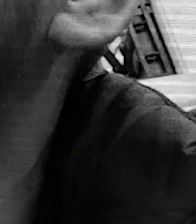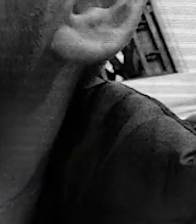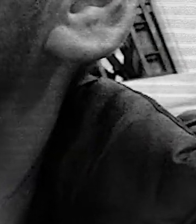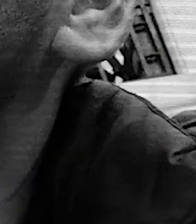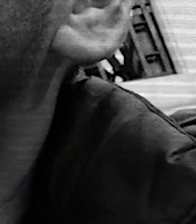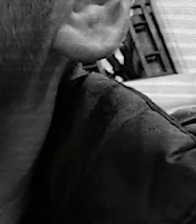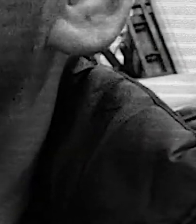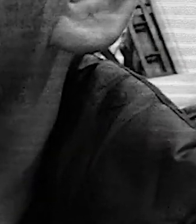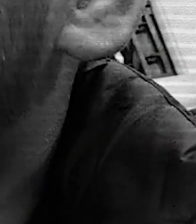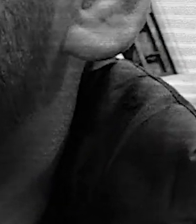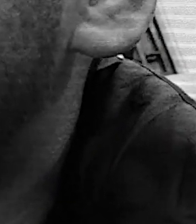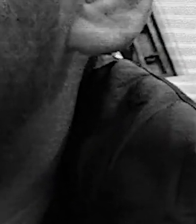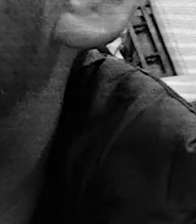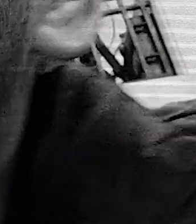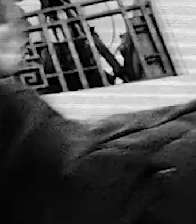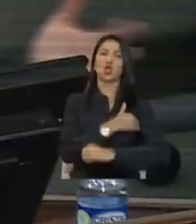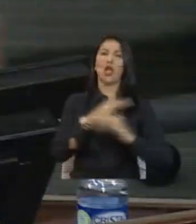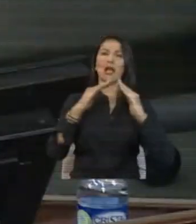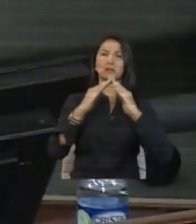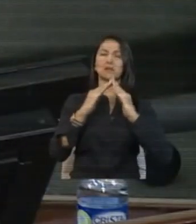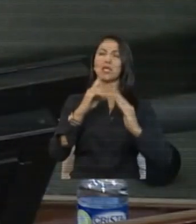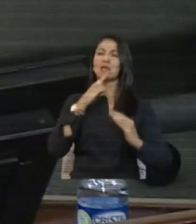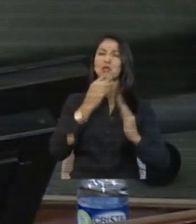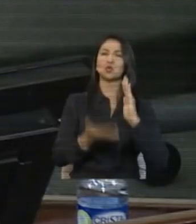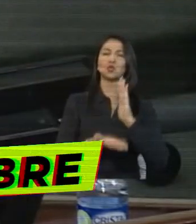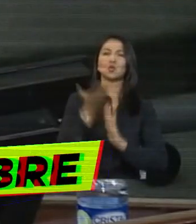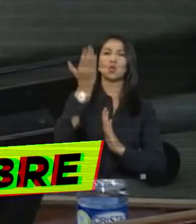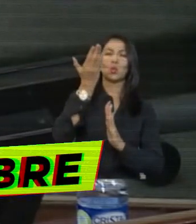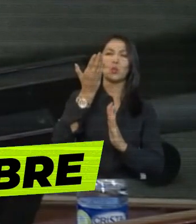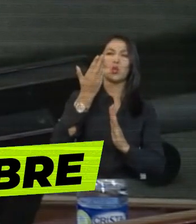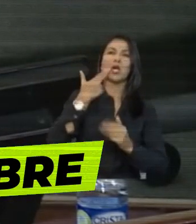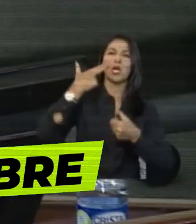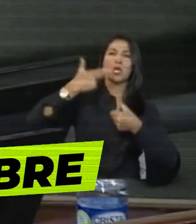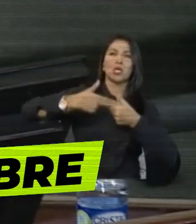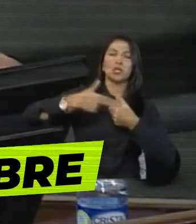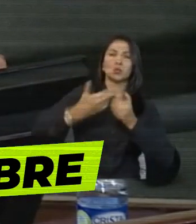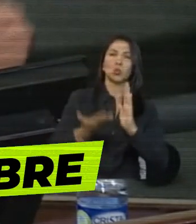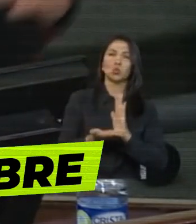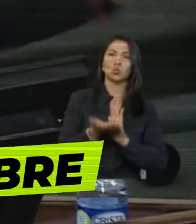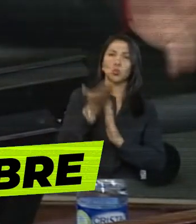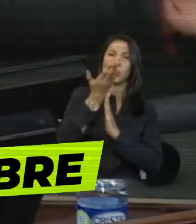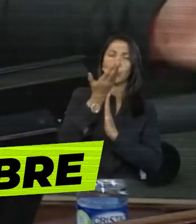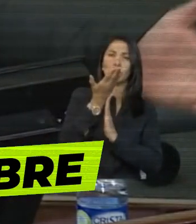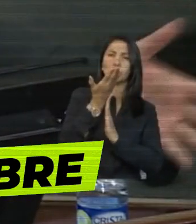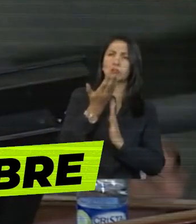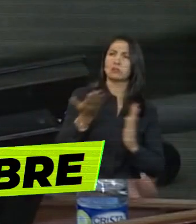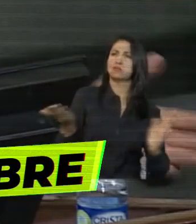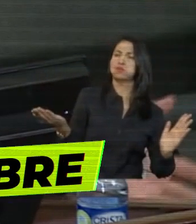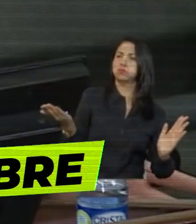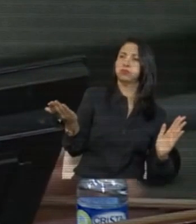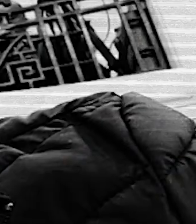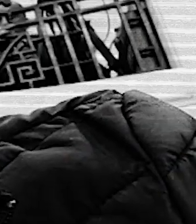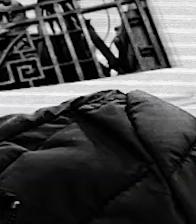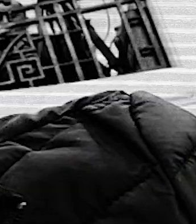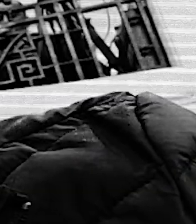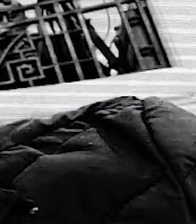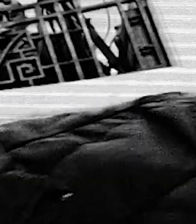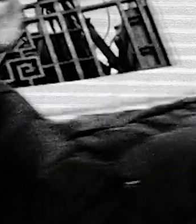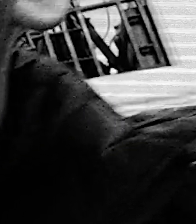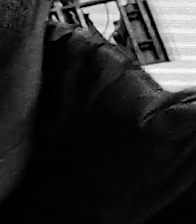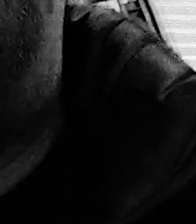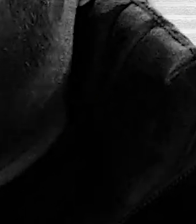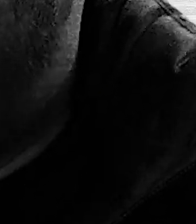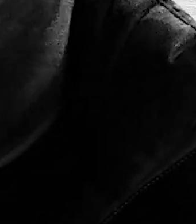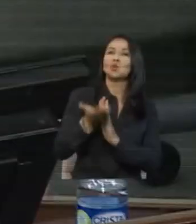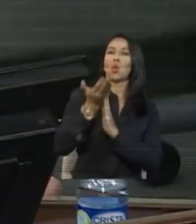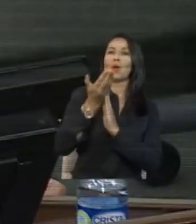que desde octubre empieza a subir el precio del galón de la gasolina, que se hará de manera gradual. Y frente